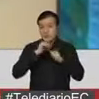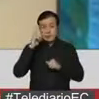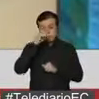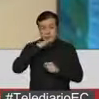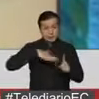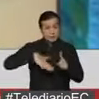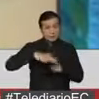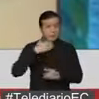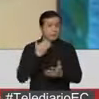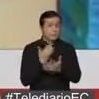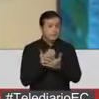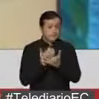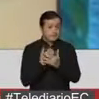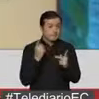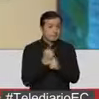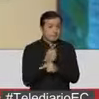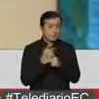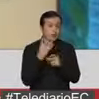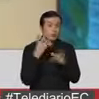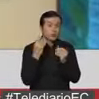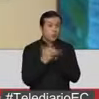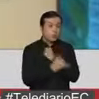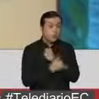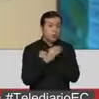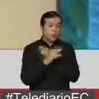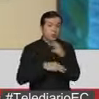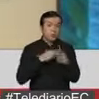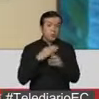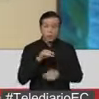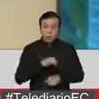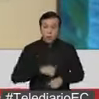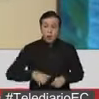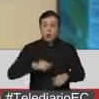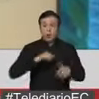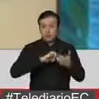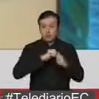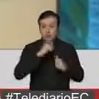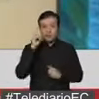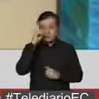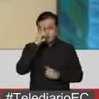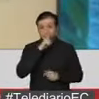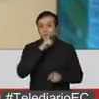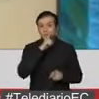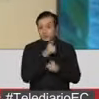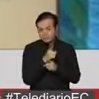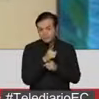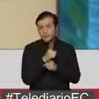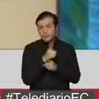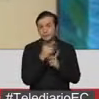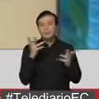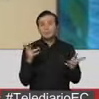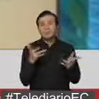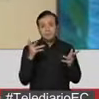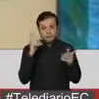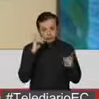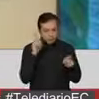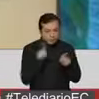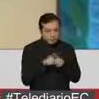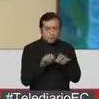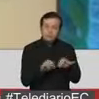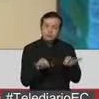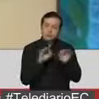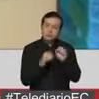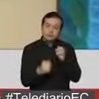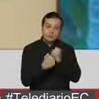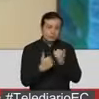situación económica a muchos países en el mundo. Entonces, realmente es un momento oportuno para llegar a este tipo de acuerdos.